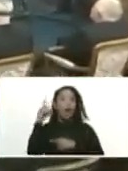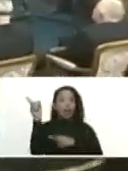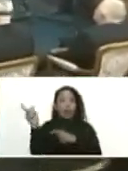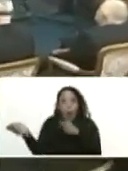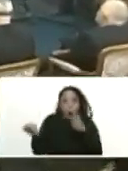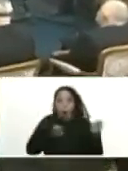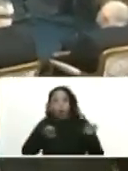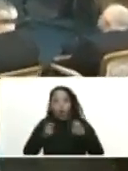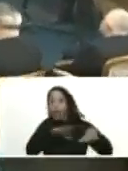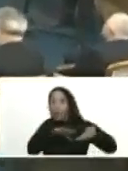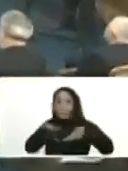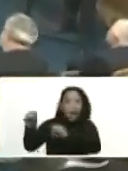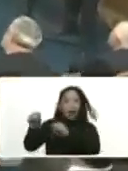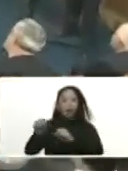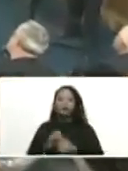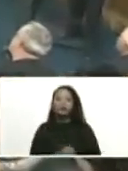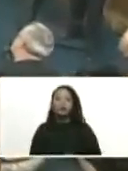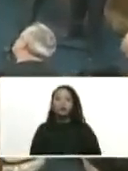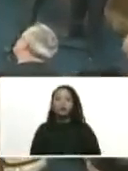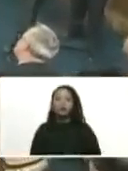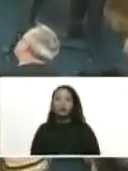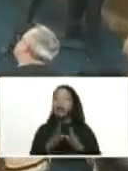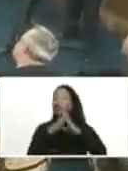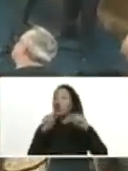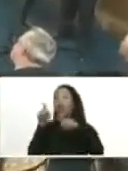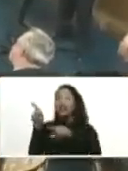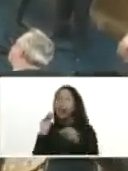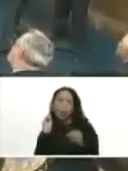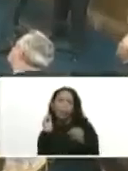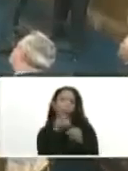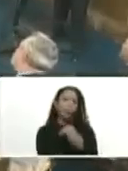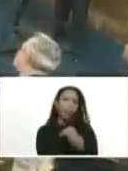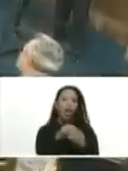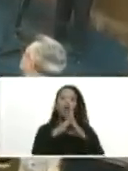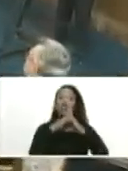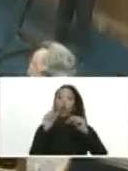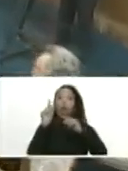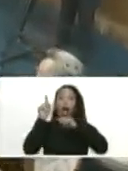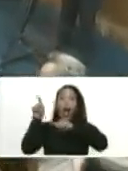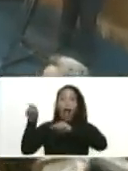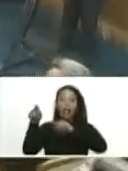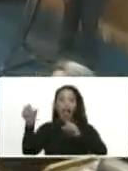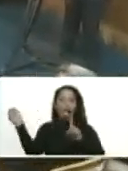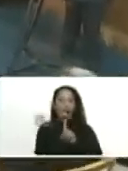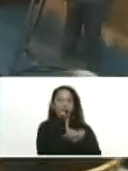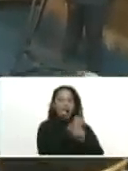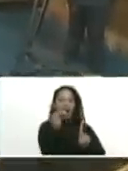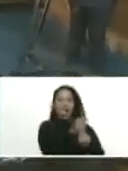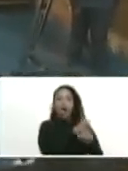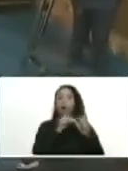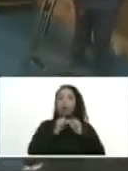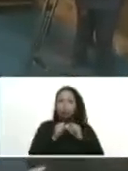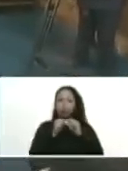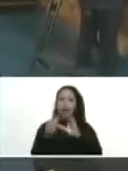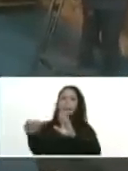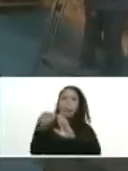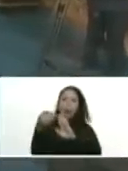hegemonicismo imperialista, de todo ese intervencionismo, de toda esa agresión continua.